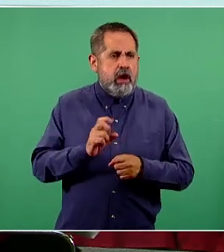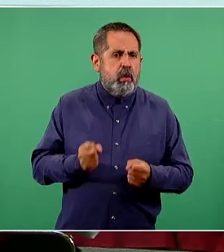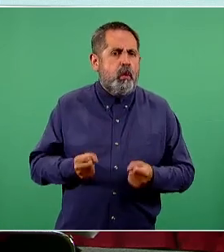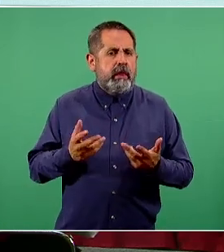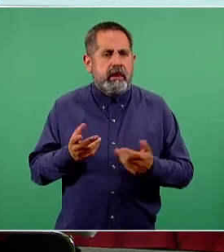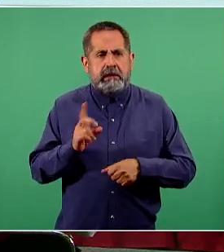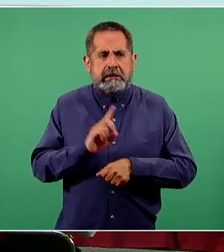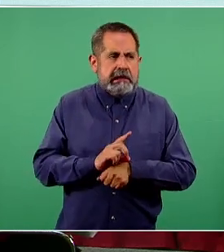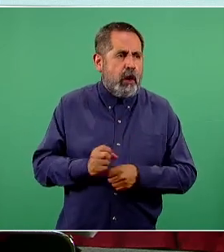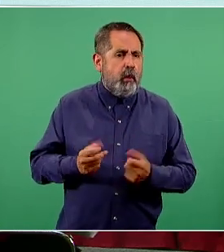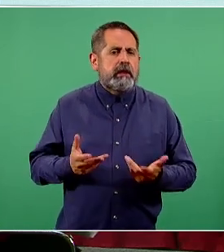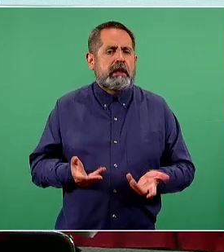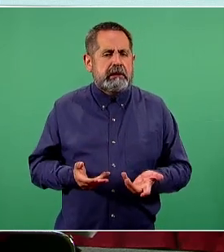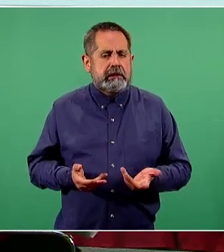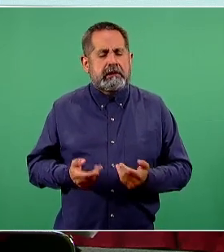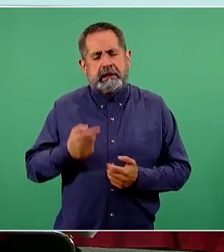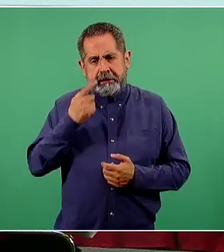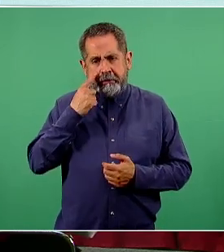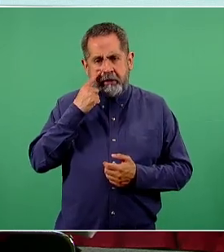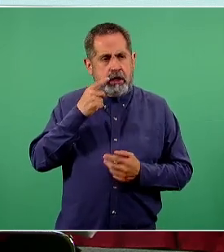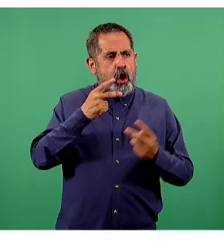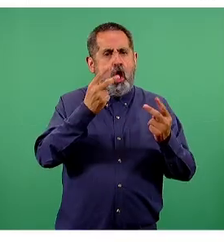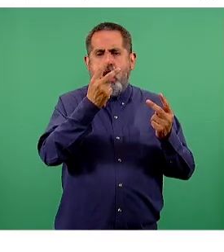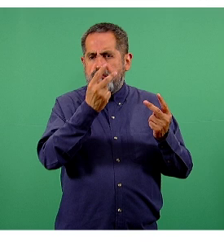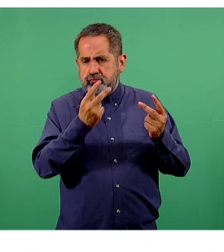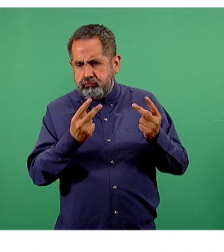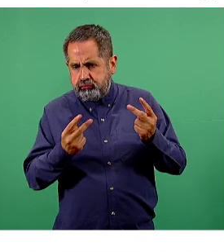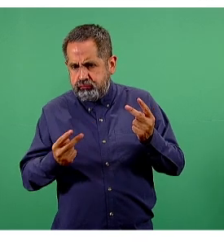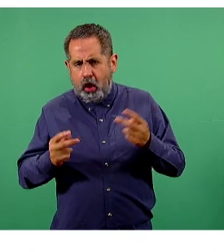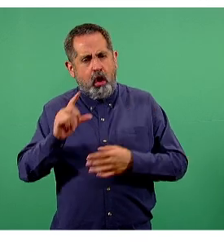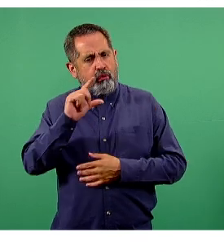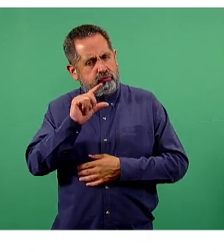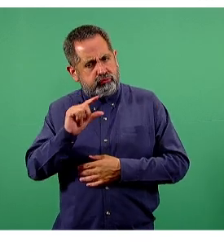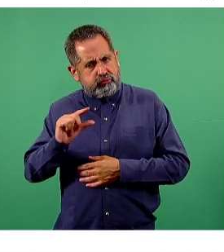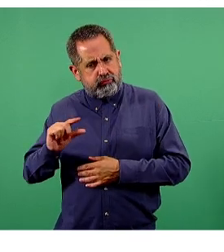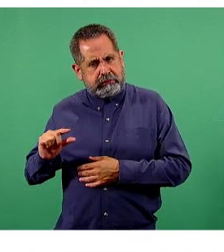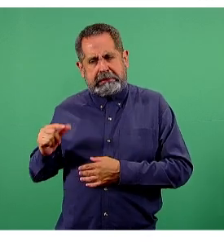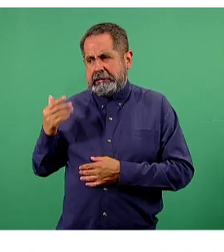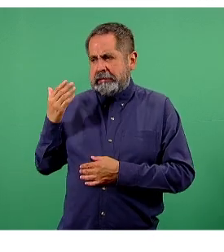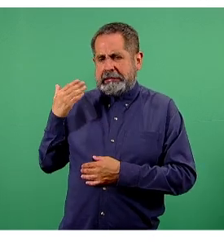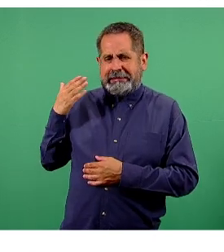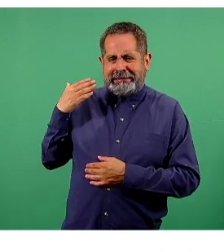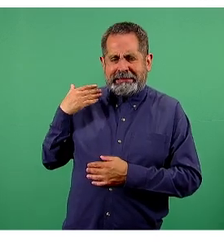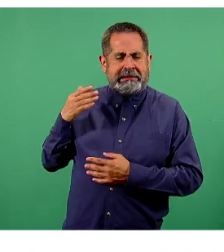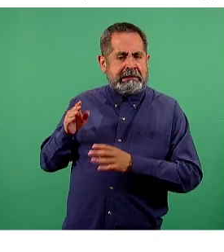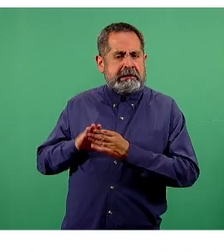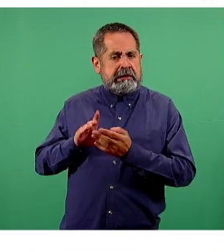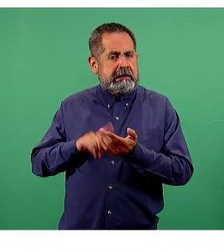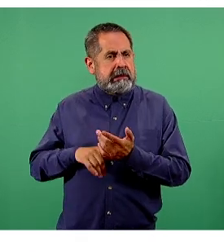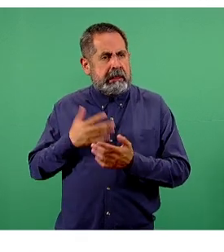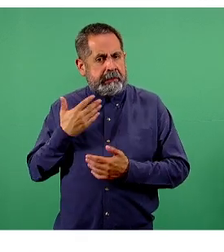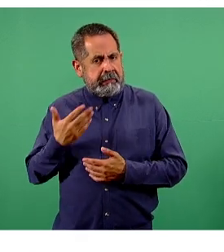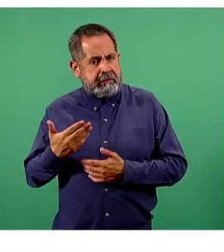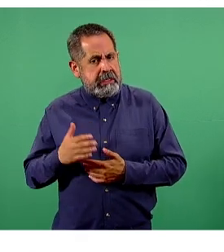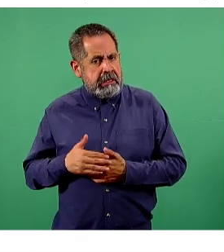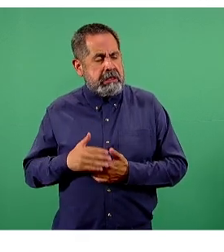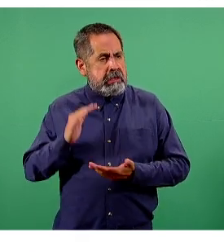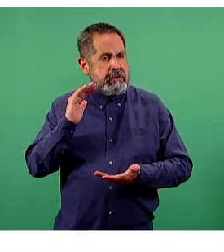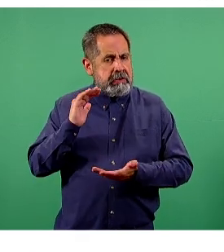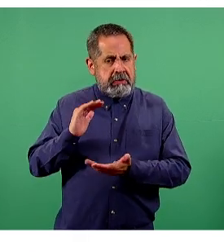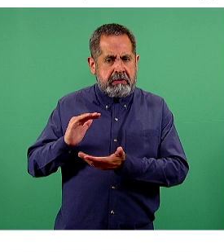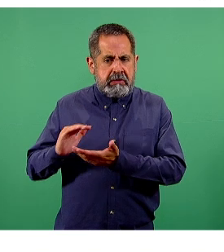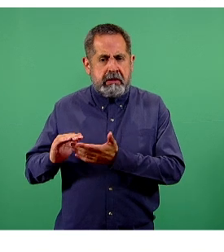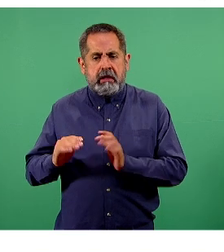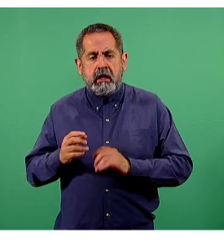esta reducción importante que se mantiene en los últimos días y que se ha presentado desde inicios de este año, con la reducción también de la